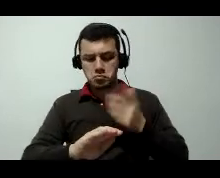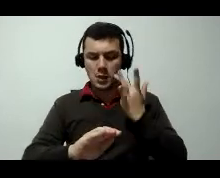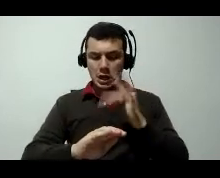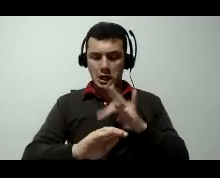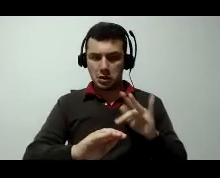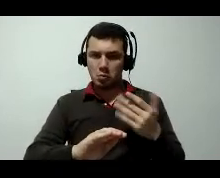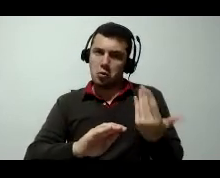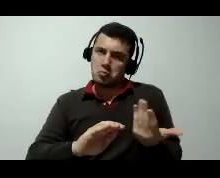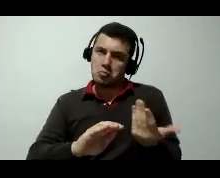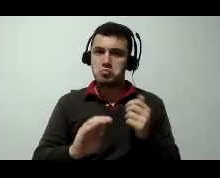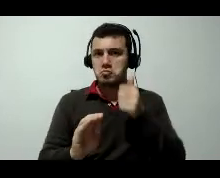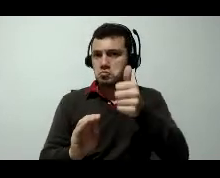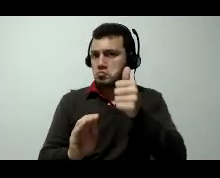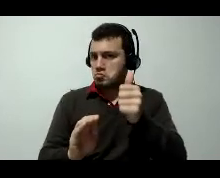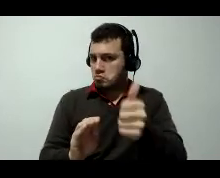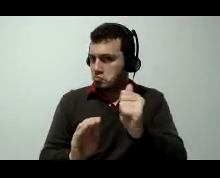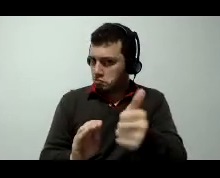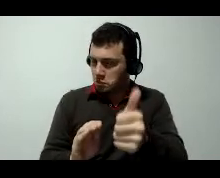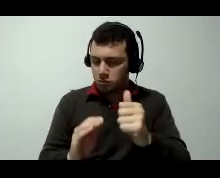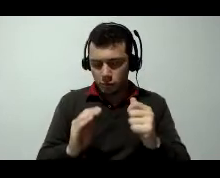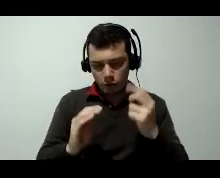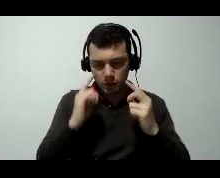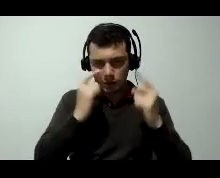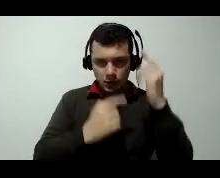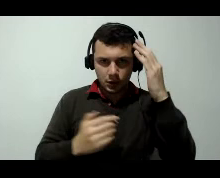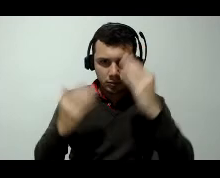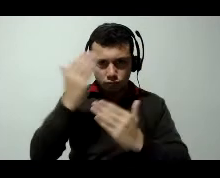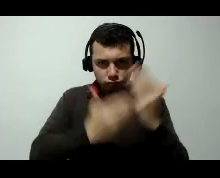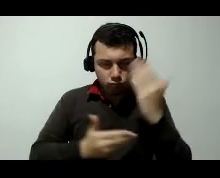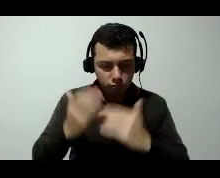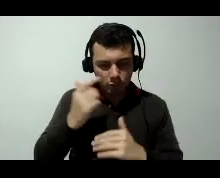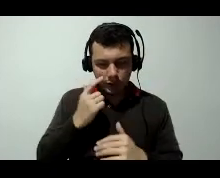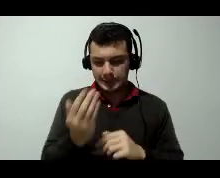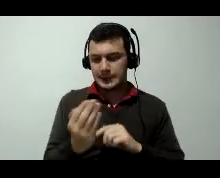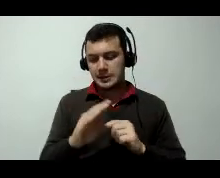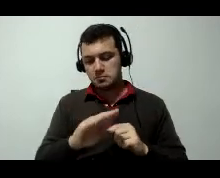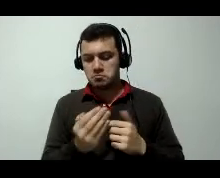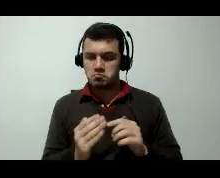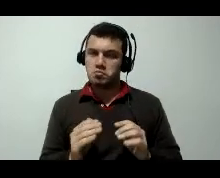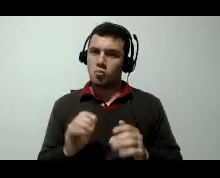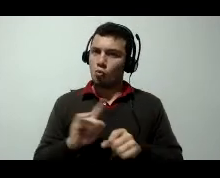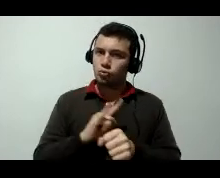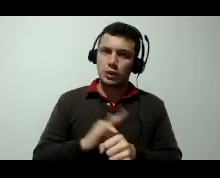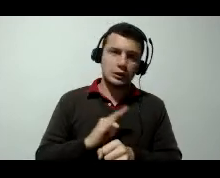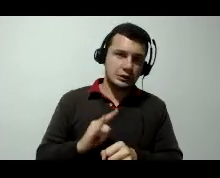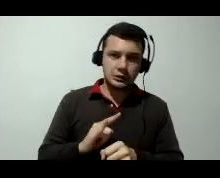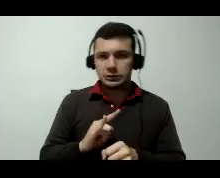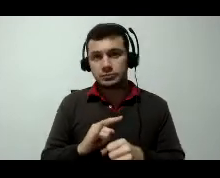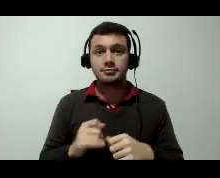esta mascarilla, ¿cierto? Eso asociado a lo que tienen que mirar de los tiempos máximos de uso.